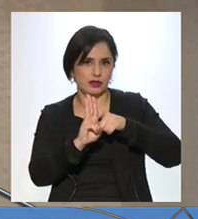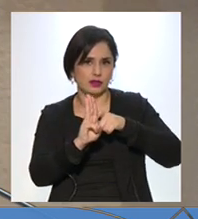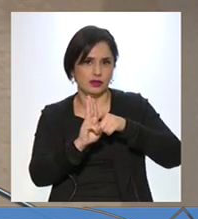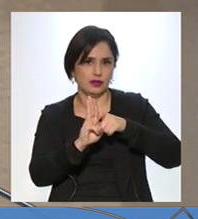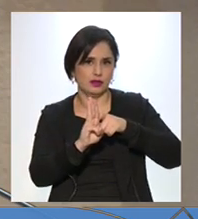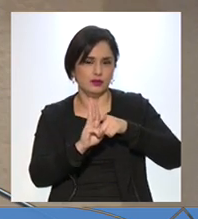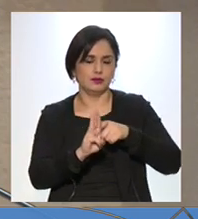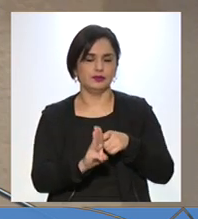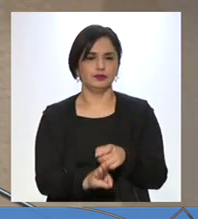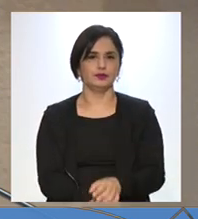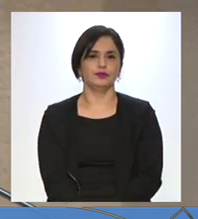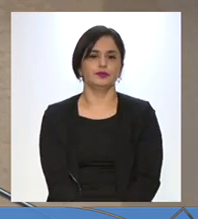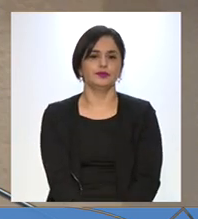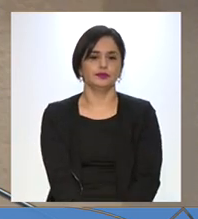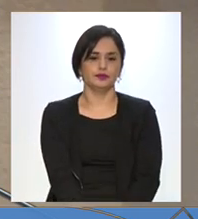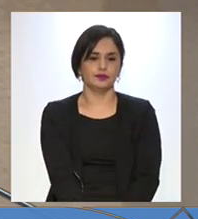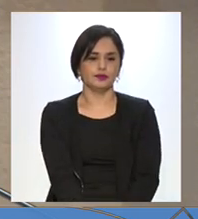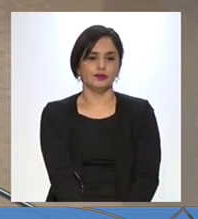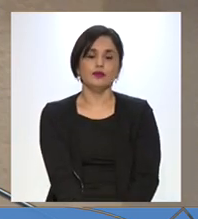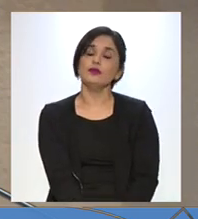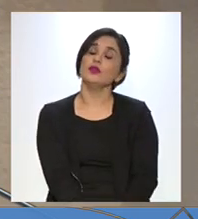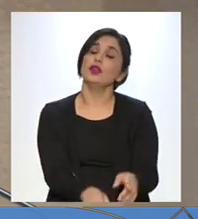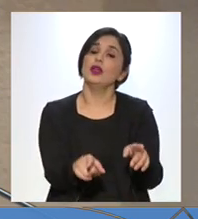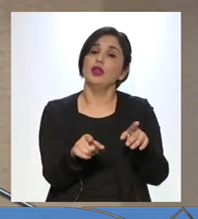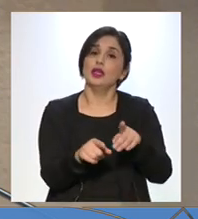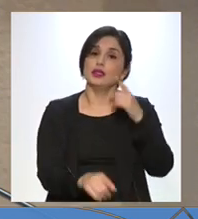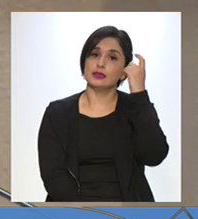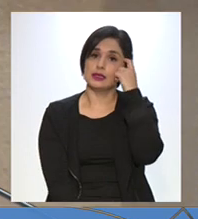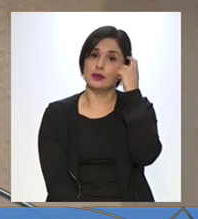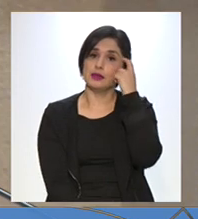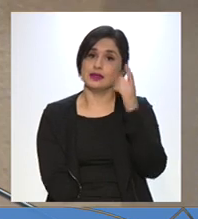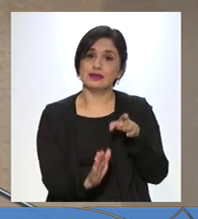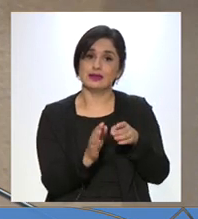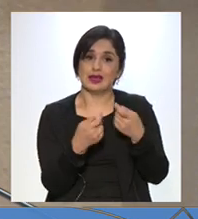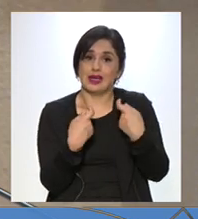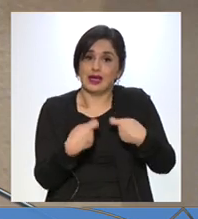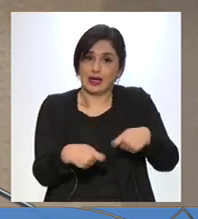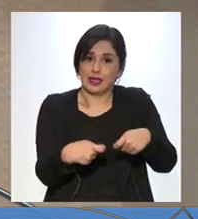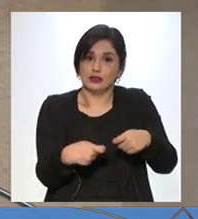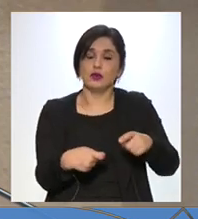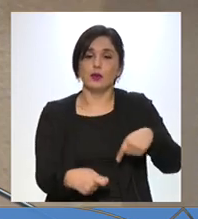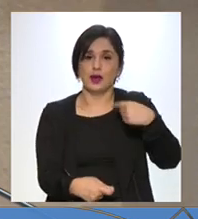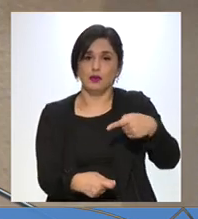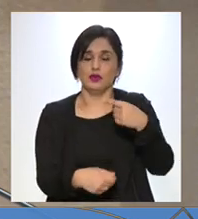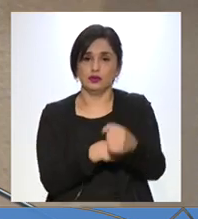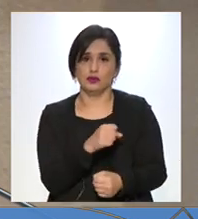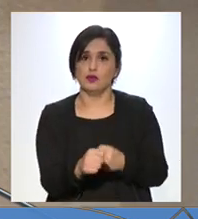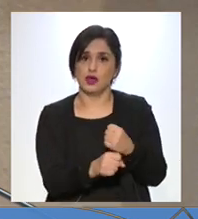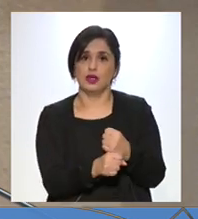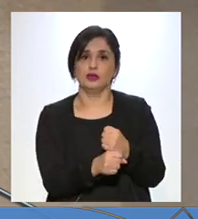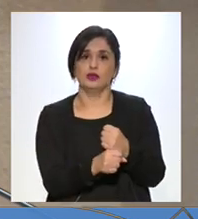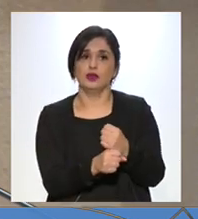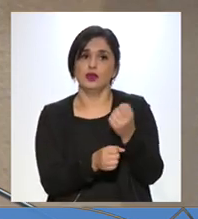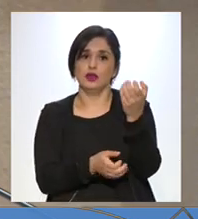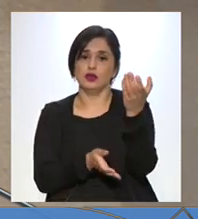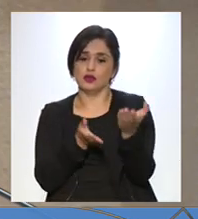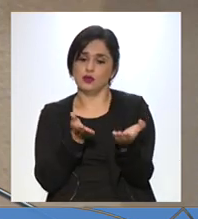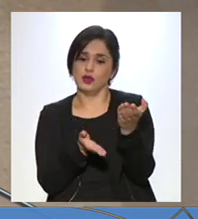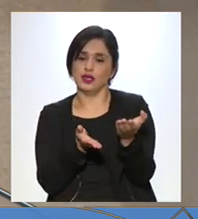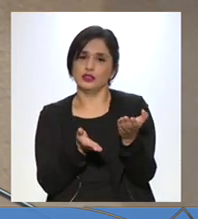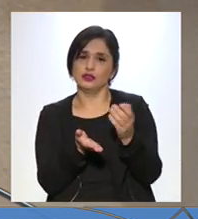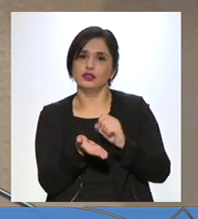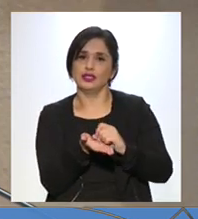trayectoria del consumo. Pese a que se anticipa también un mayor nivel de gasto para el próximo año, la mayor base de comparación resulta en un rango